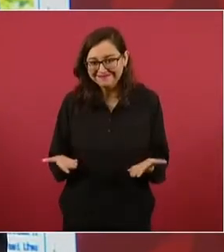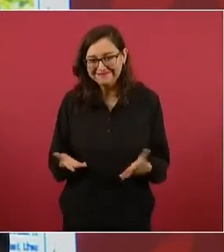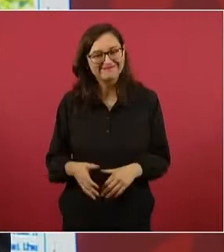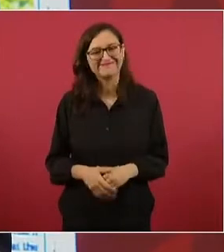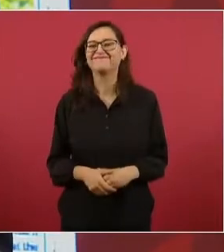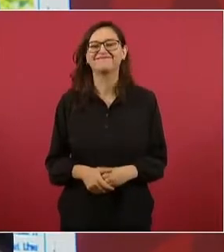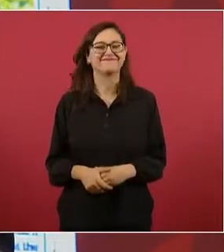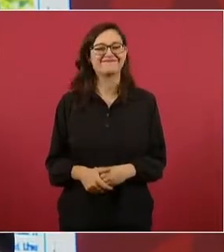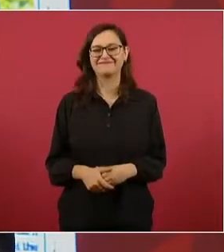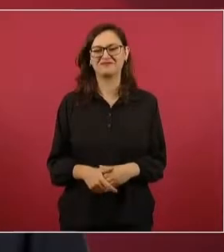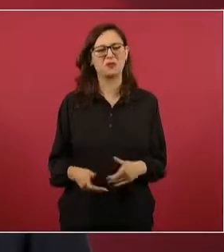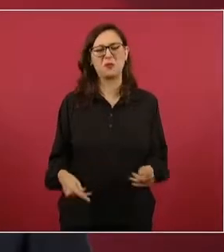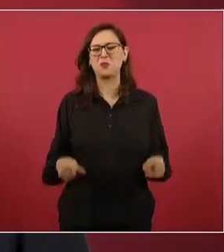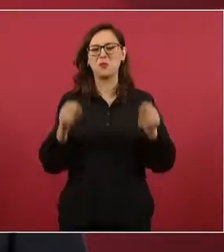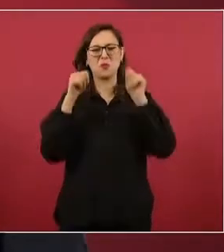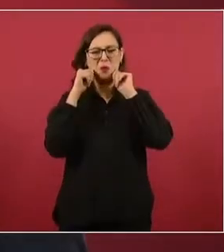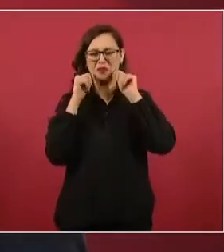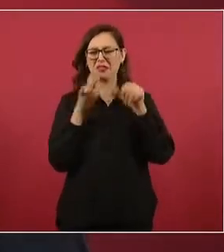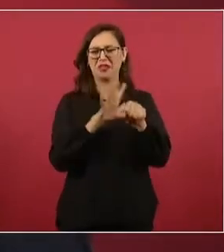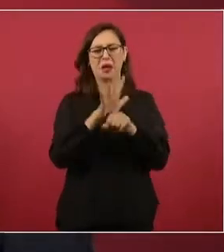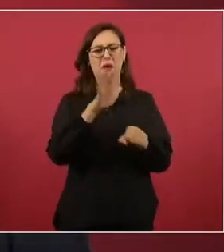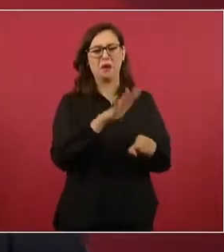Post.